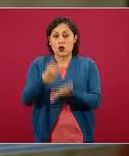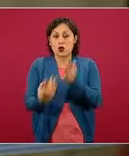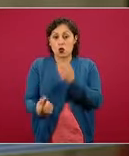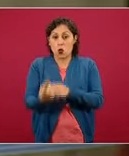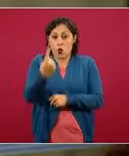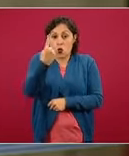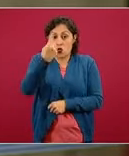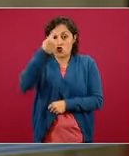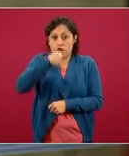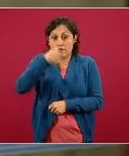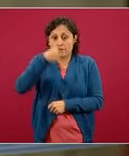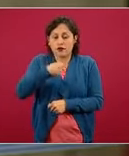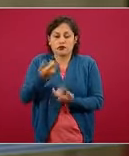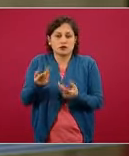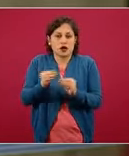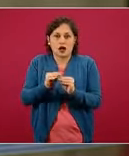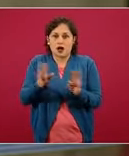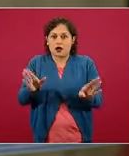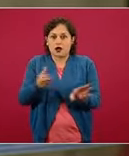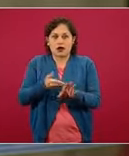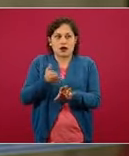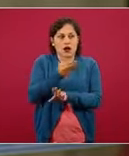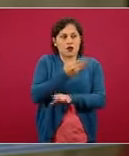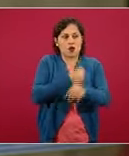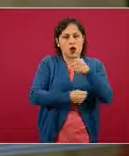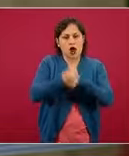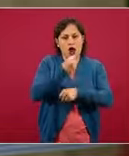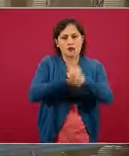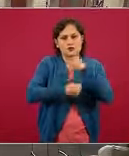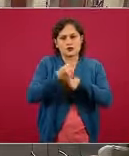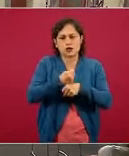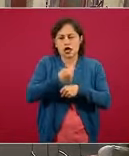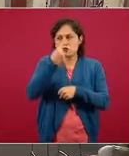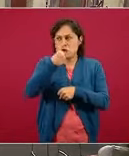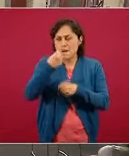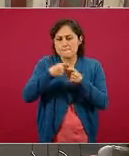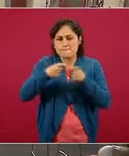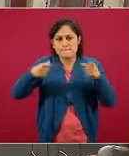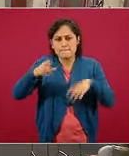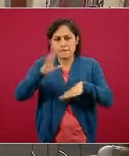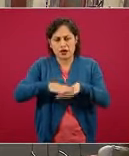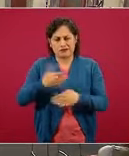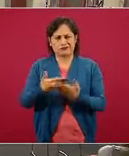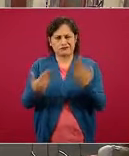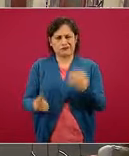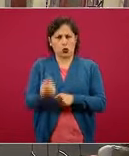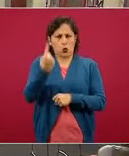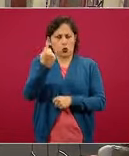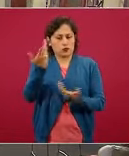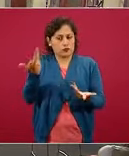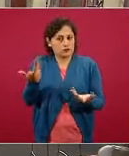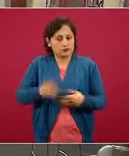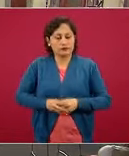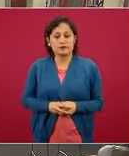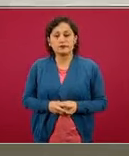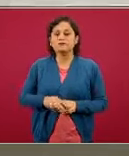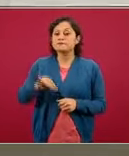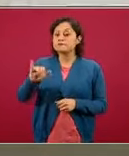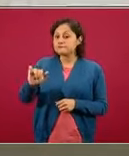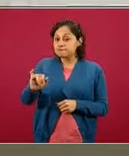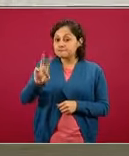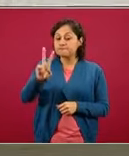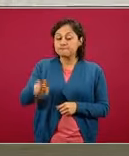disminución considerable en comparación con años anteriores. Gracias. Sí, correcto. Felizmente, los mecanismos